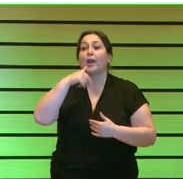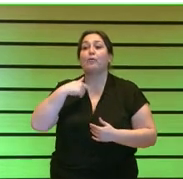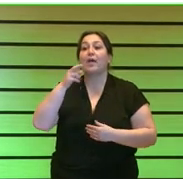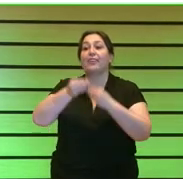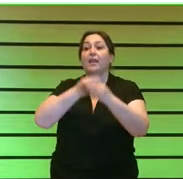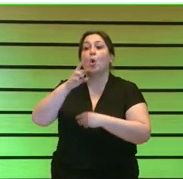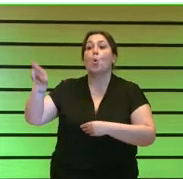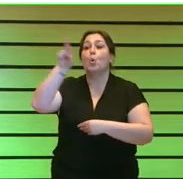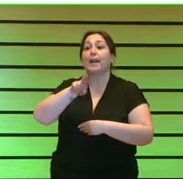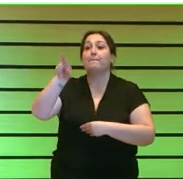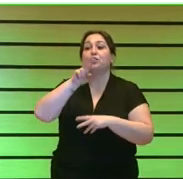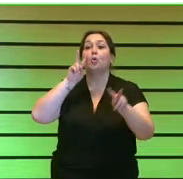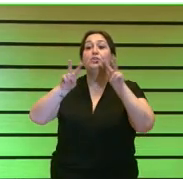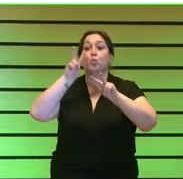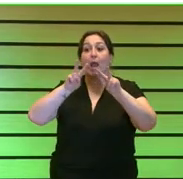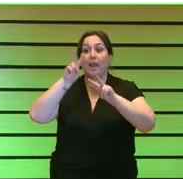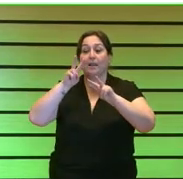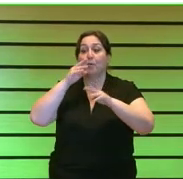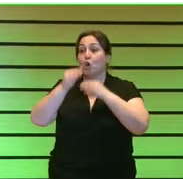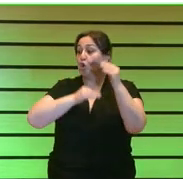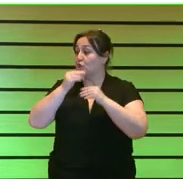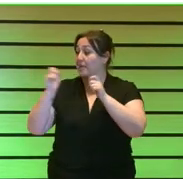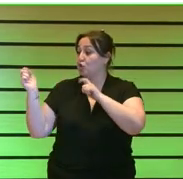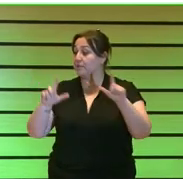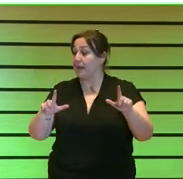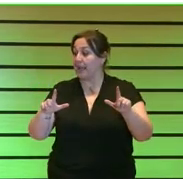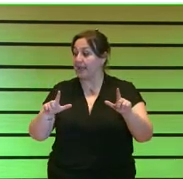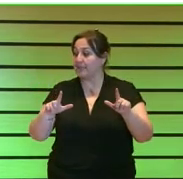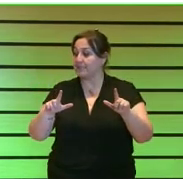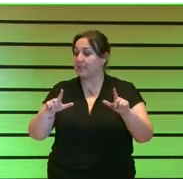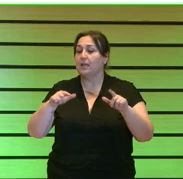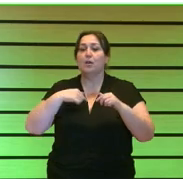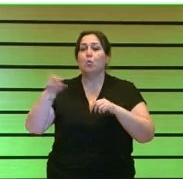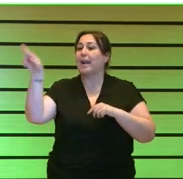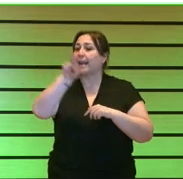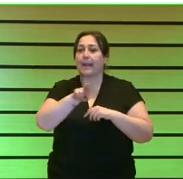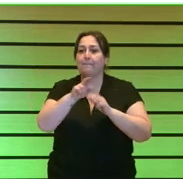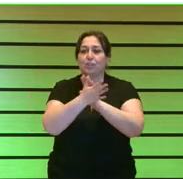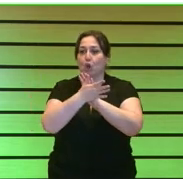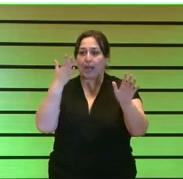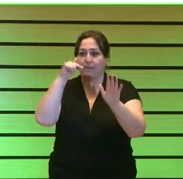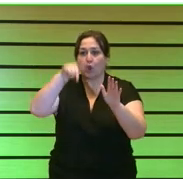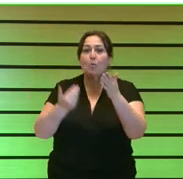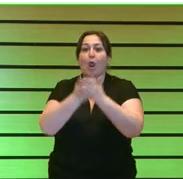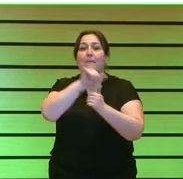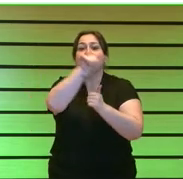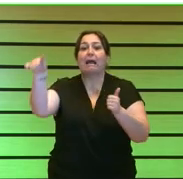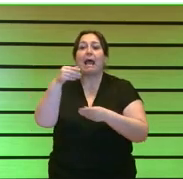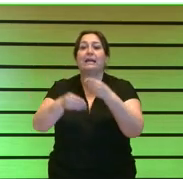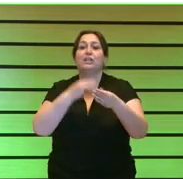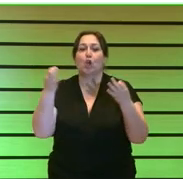así visual para que ya que nos han hecho estas imágenes de fantásticos quema voy a hacer un repaso rápido de todo lo que ha sido esta mañana